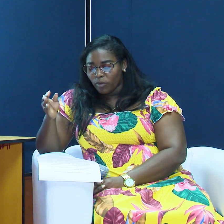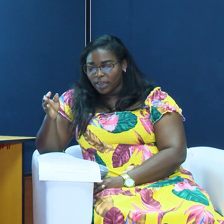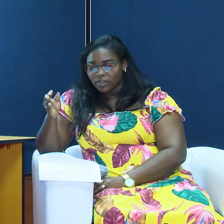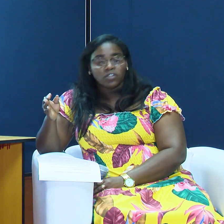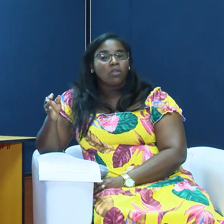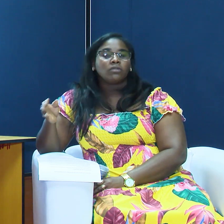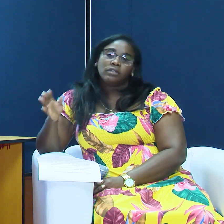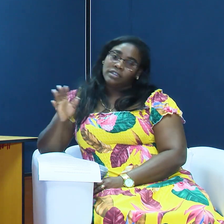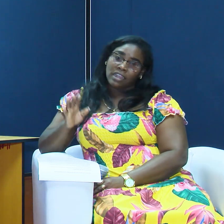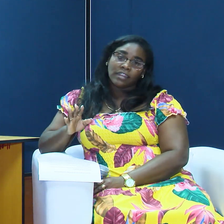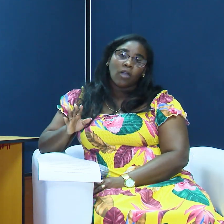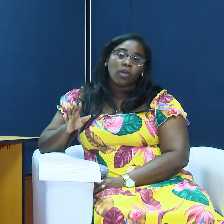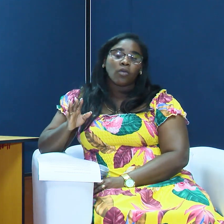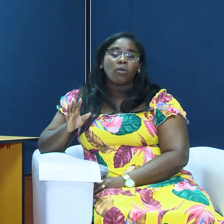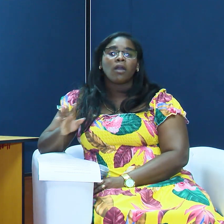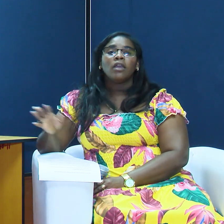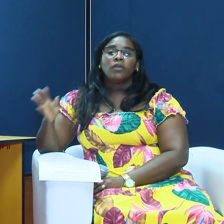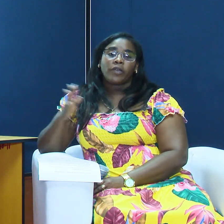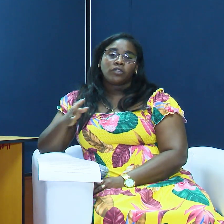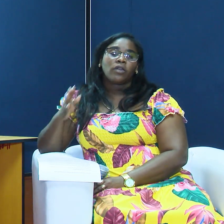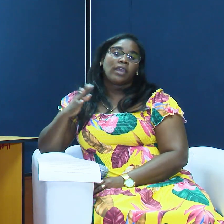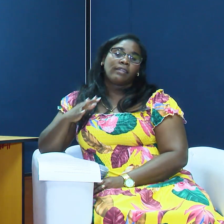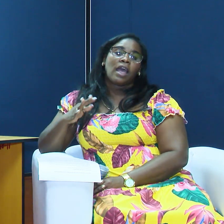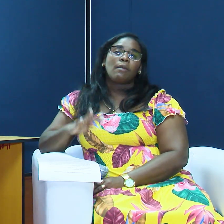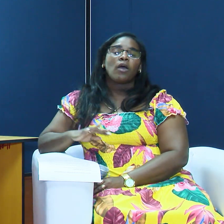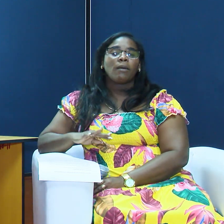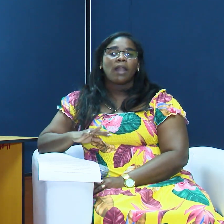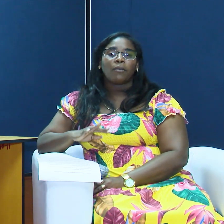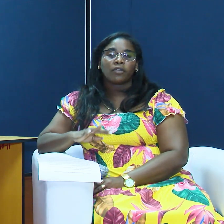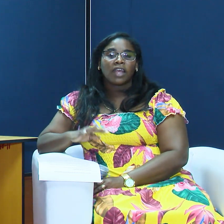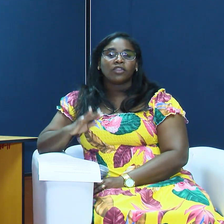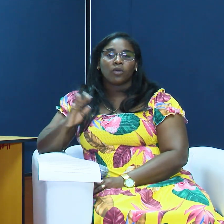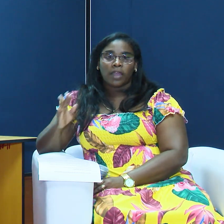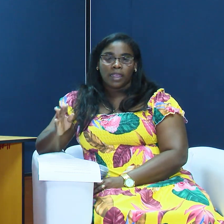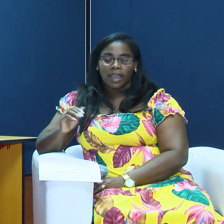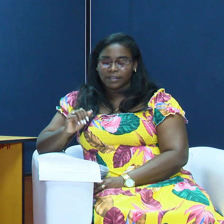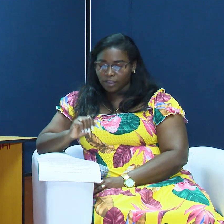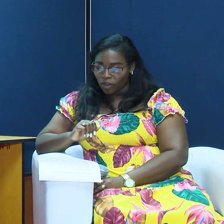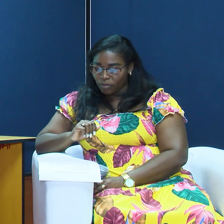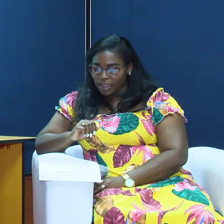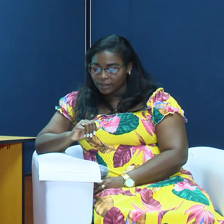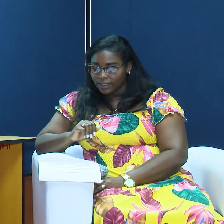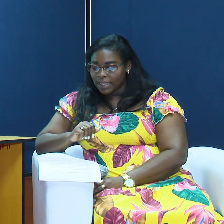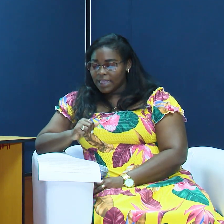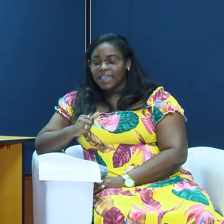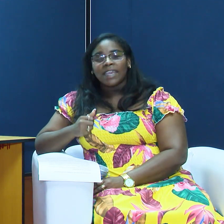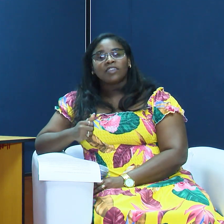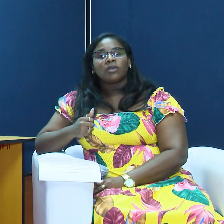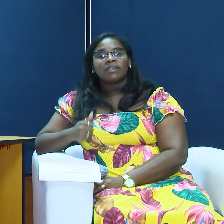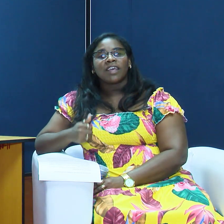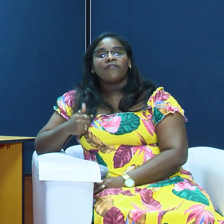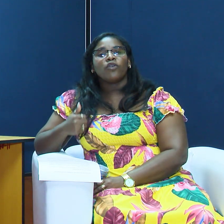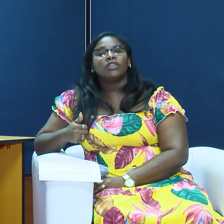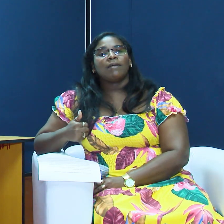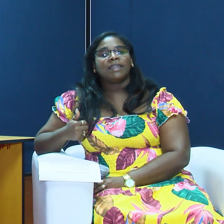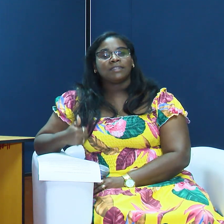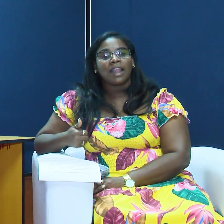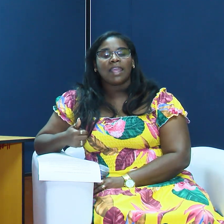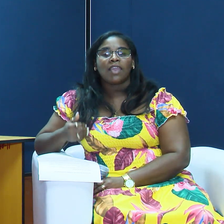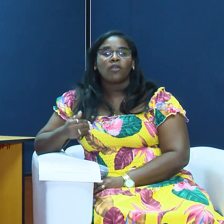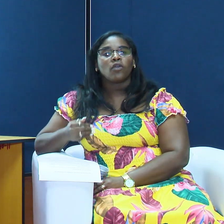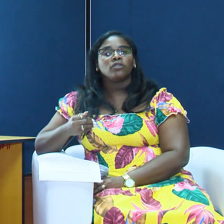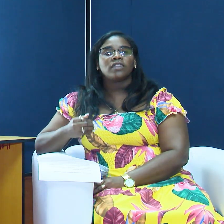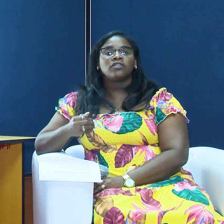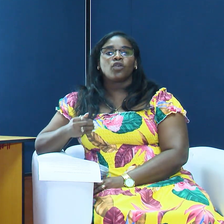medios de comunicación de Santiago de Cuba, cuestión que ya estábamos abordando anteriormente, y que esto va a ser